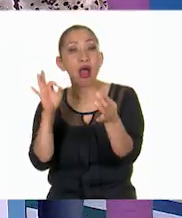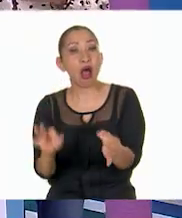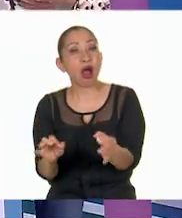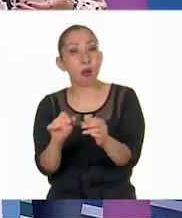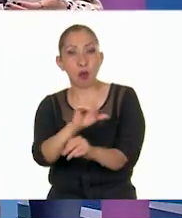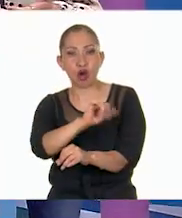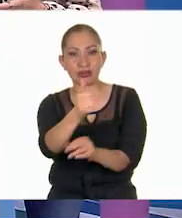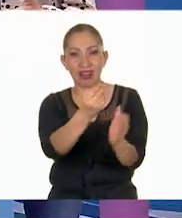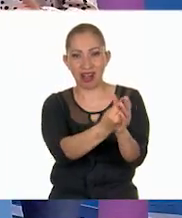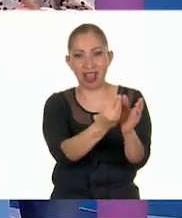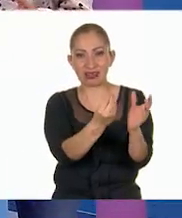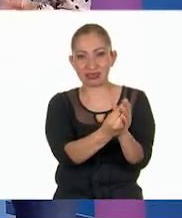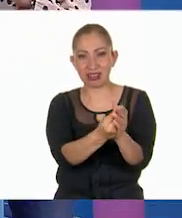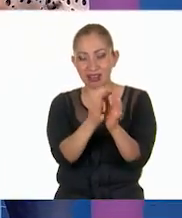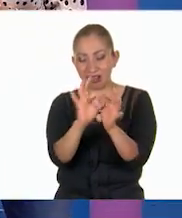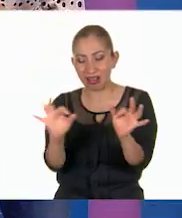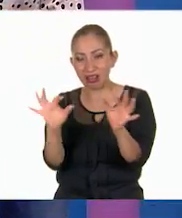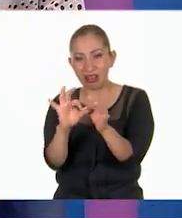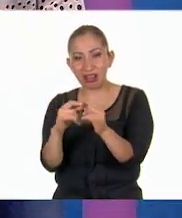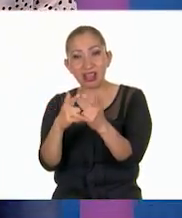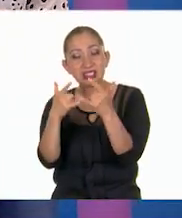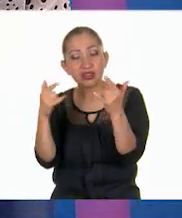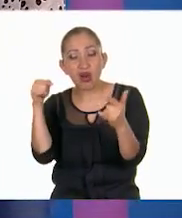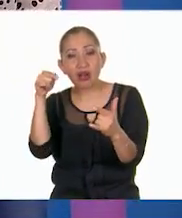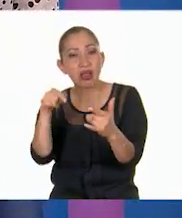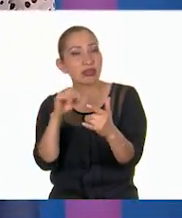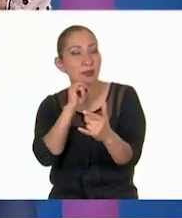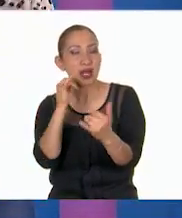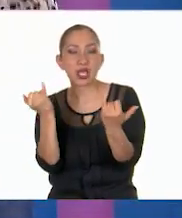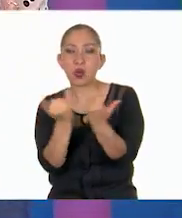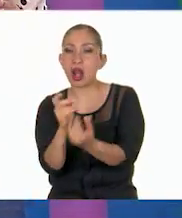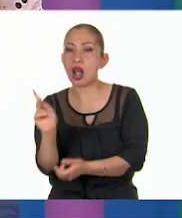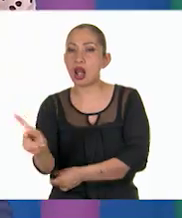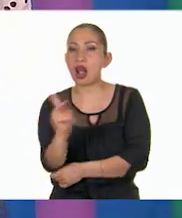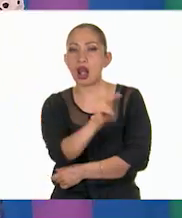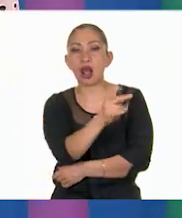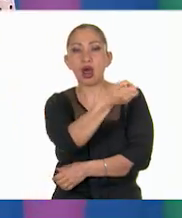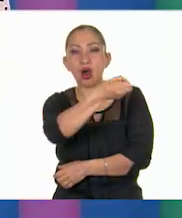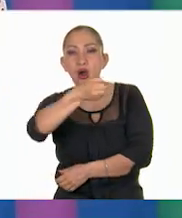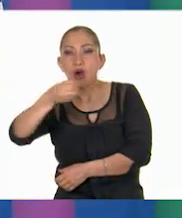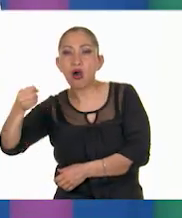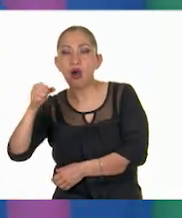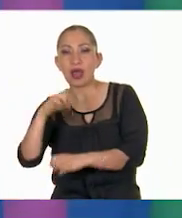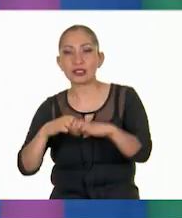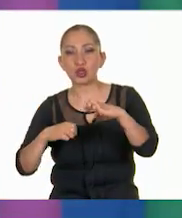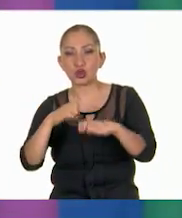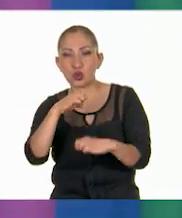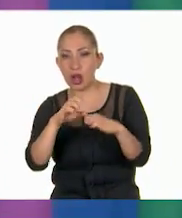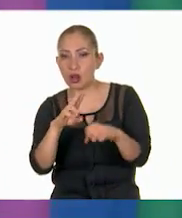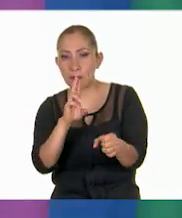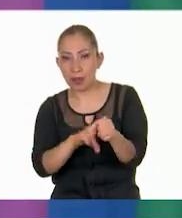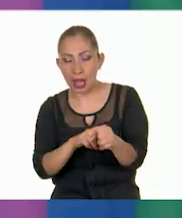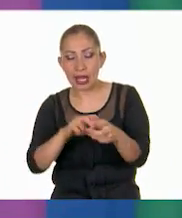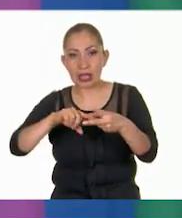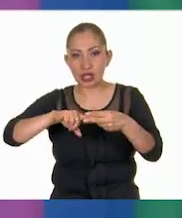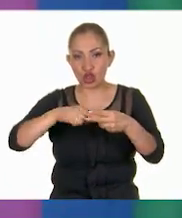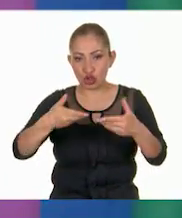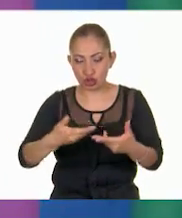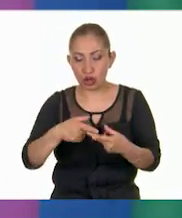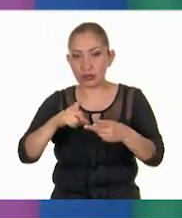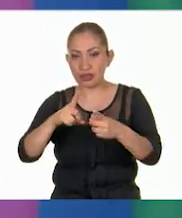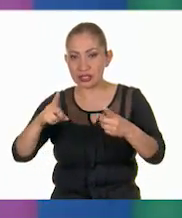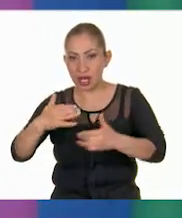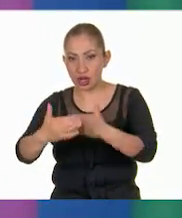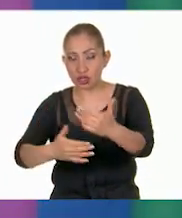como en otra clase de relatos, el histórico también suele seguir una estructura tradicional, es decir, con introducción,